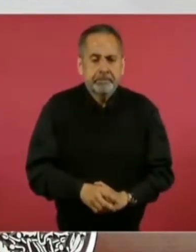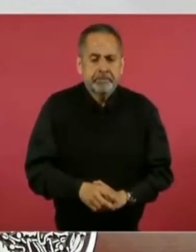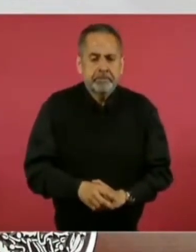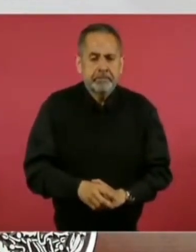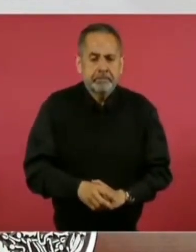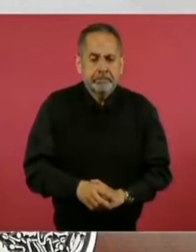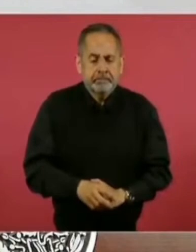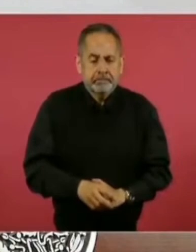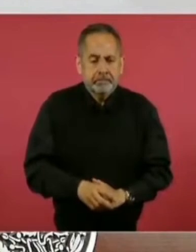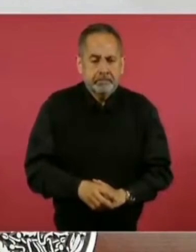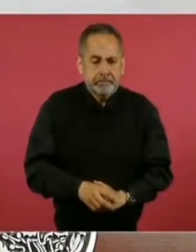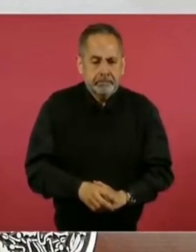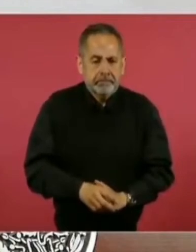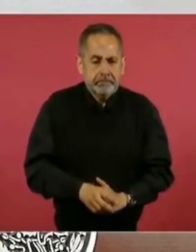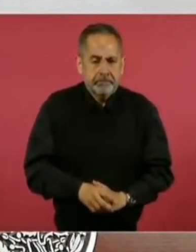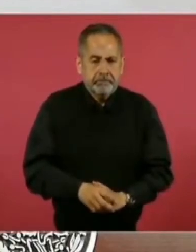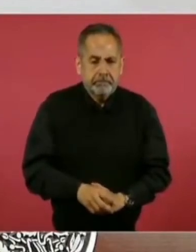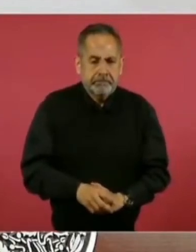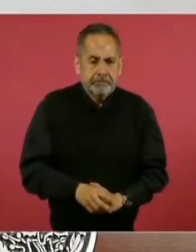que